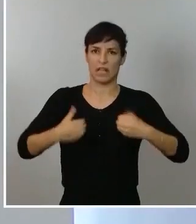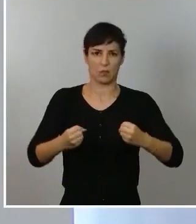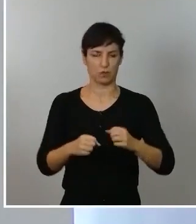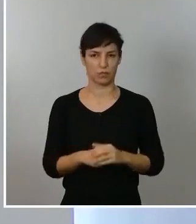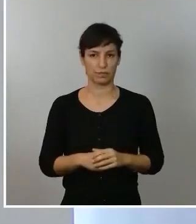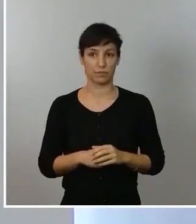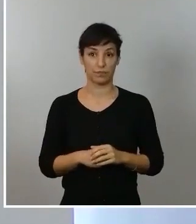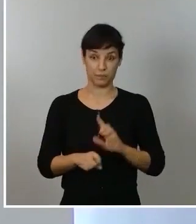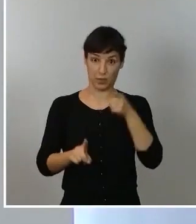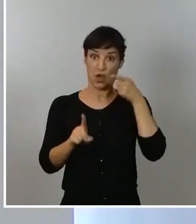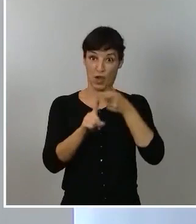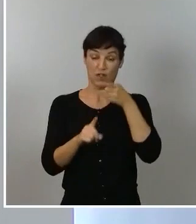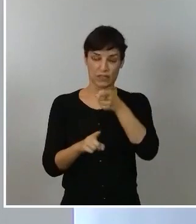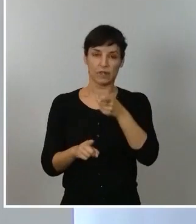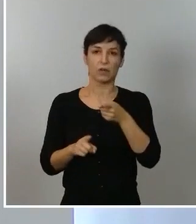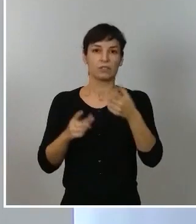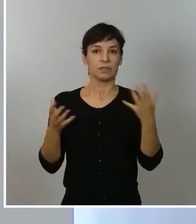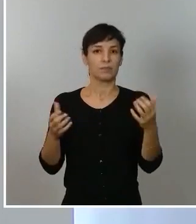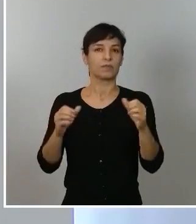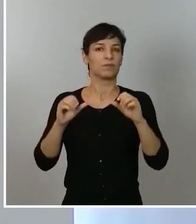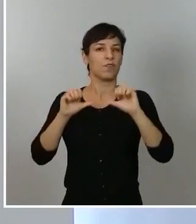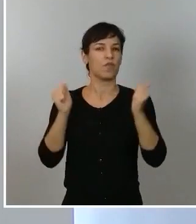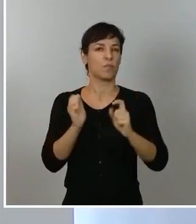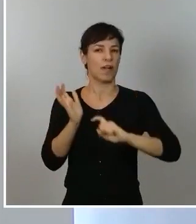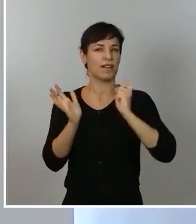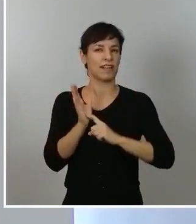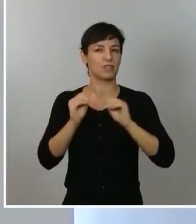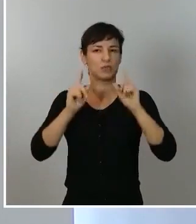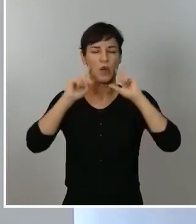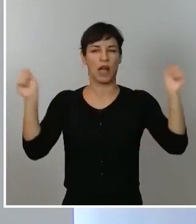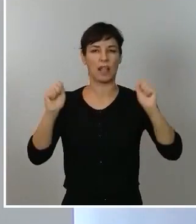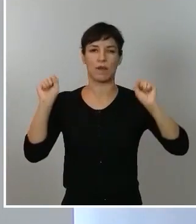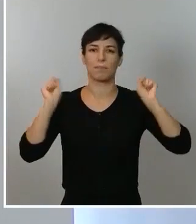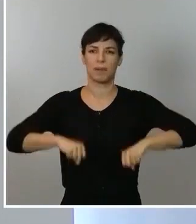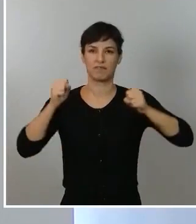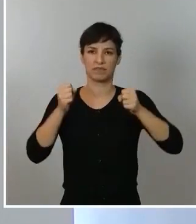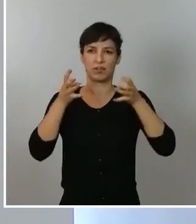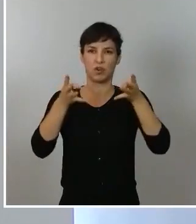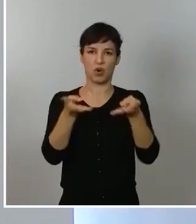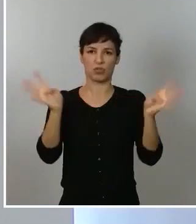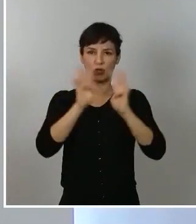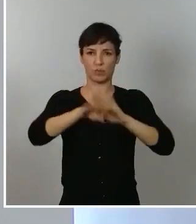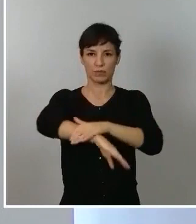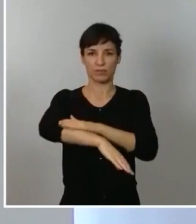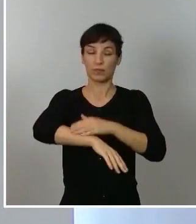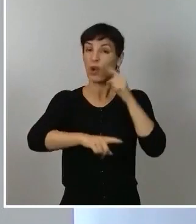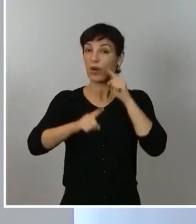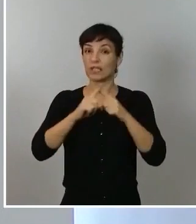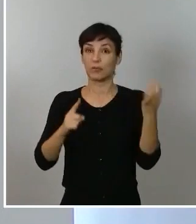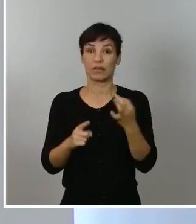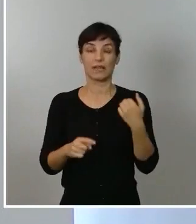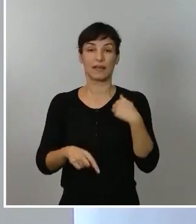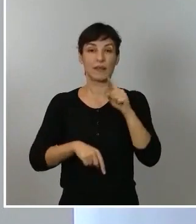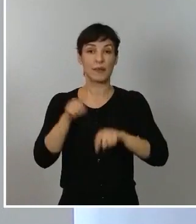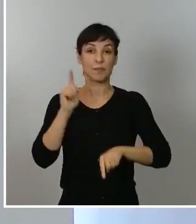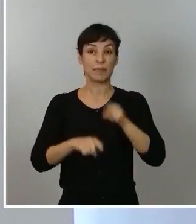e con o marco legal do estado de alarma decretado por o Consejo de Ministros para contener os rebrotes en determinados pontos do